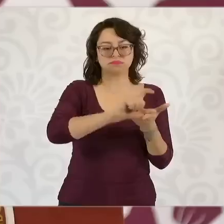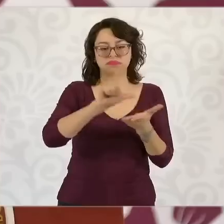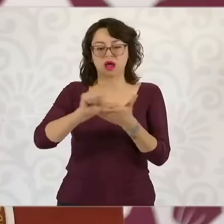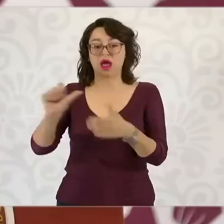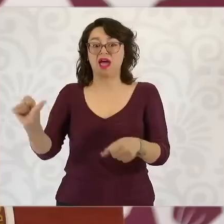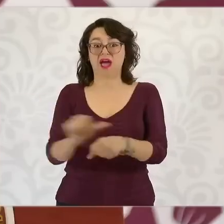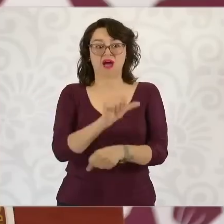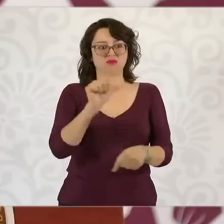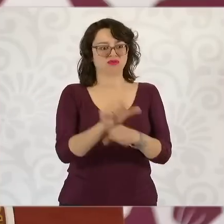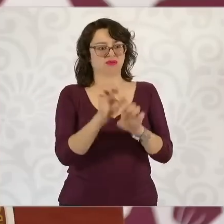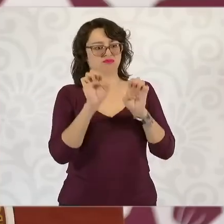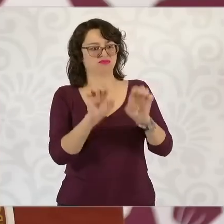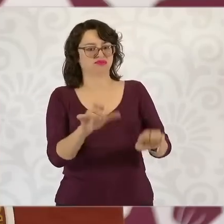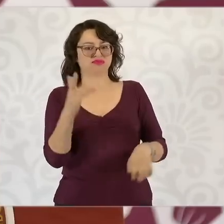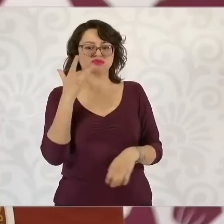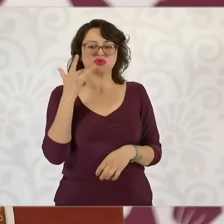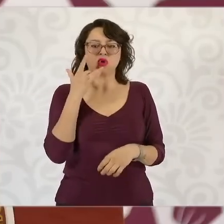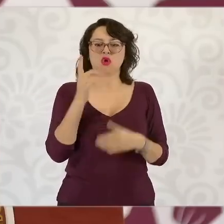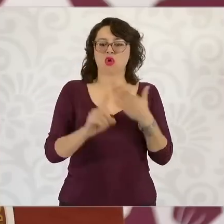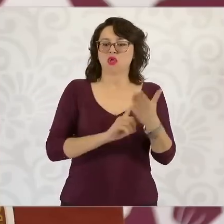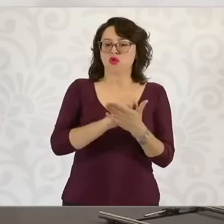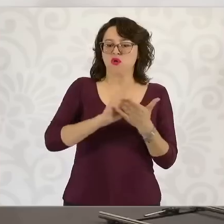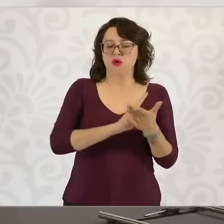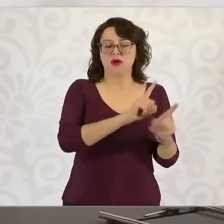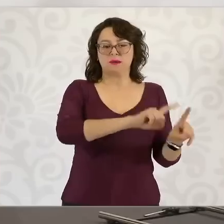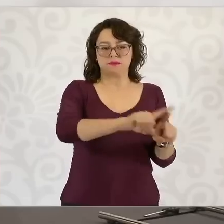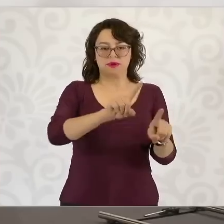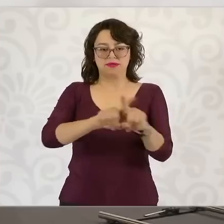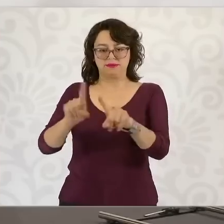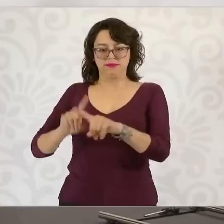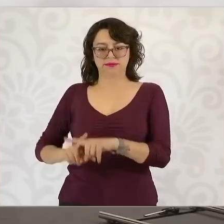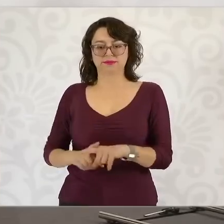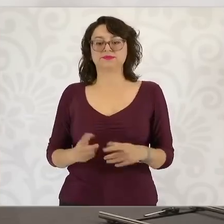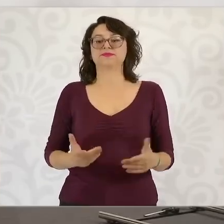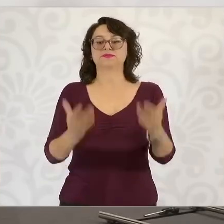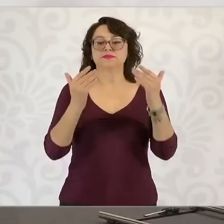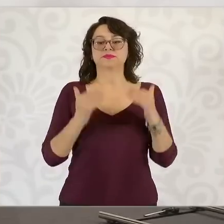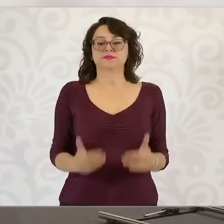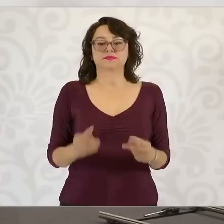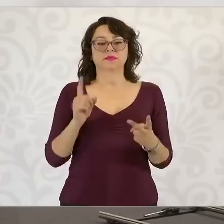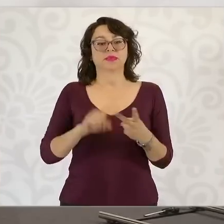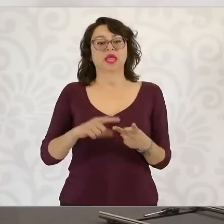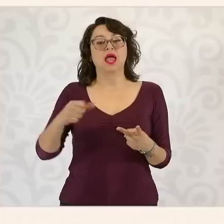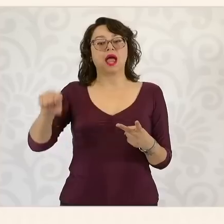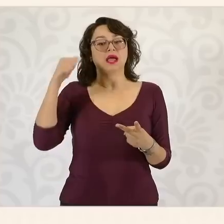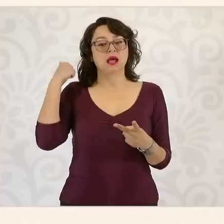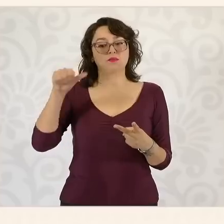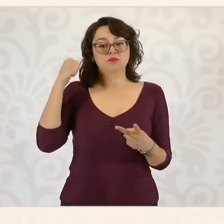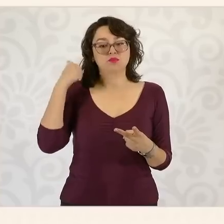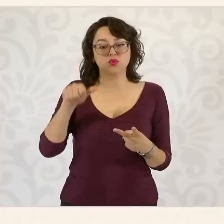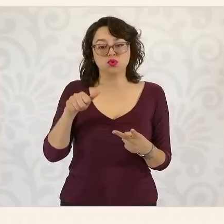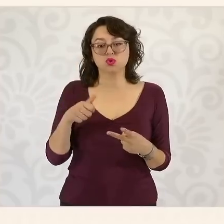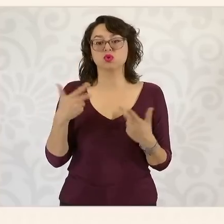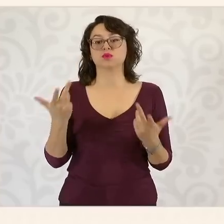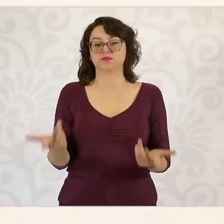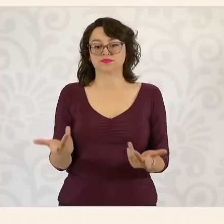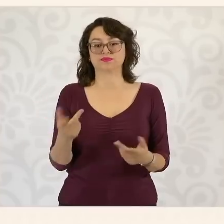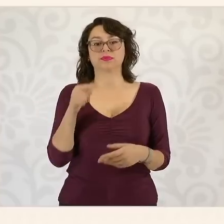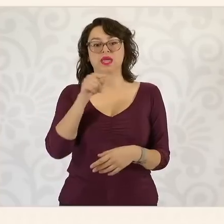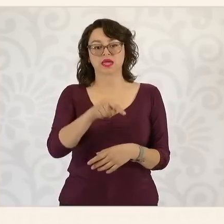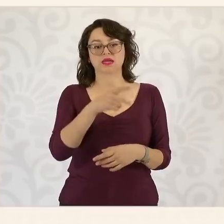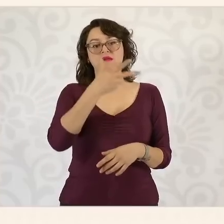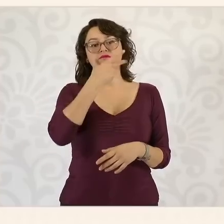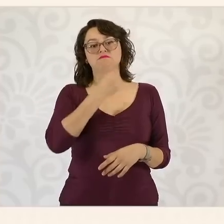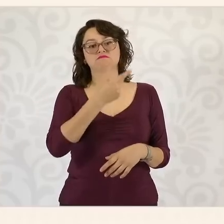y diversas dosis de droga. En Acapulco, Guerrero, como parte del reforzamiento a la seguridad en la entidad, fue detenido Eduardo